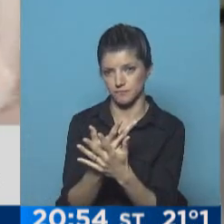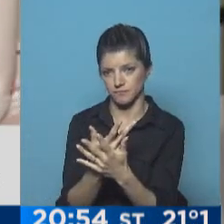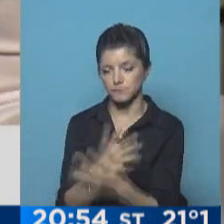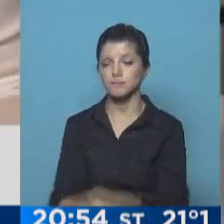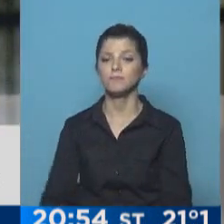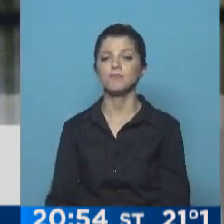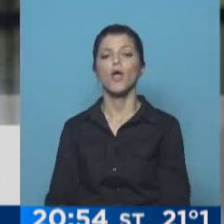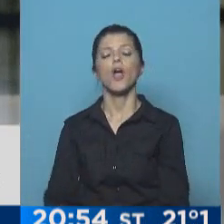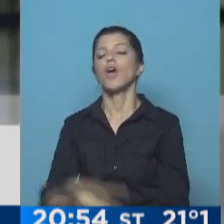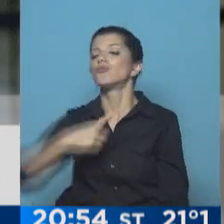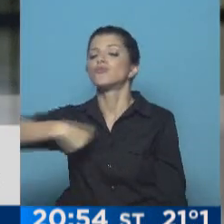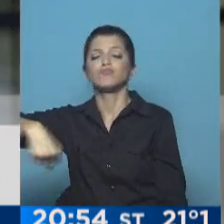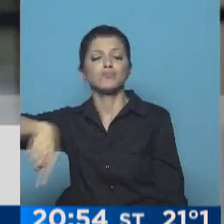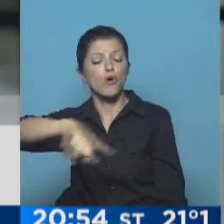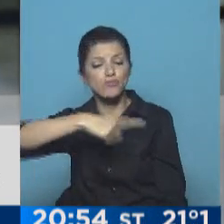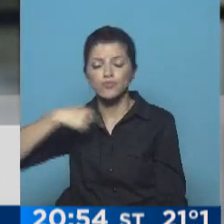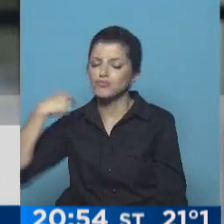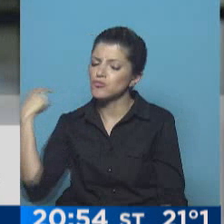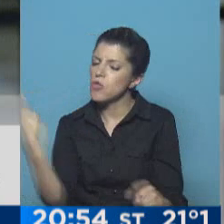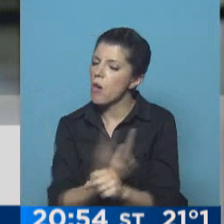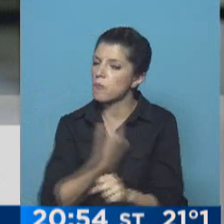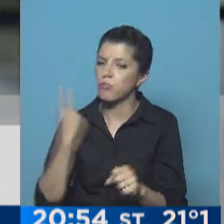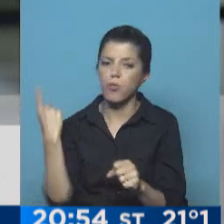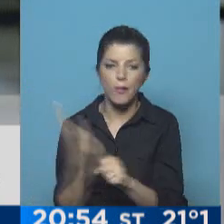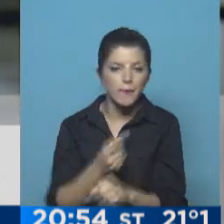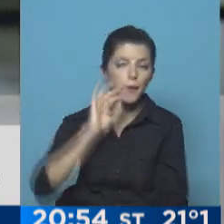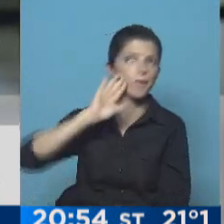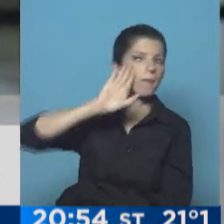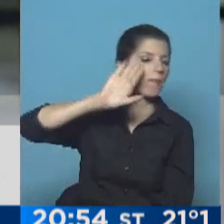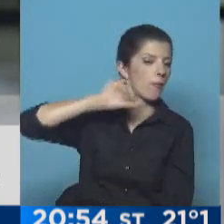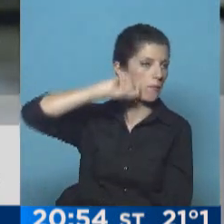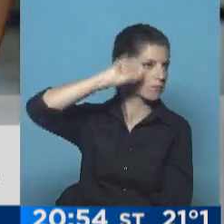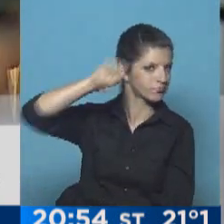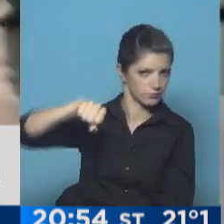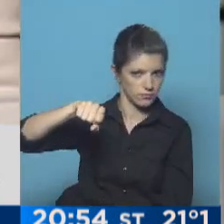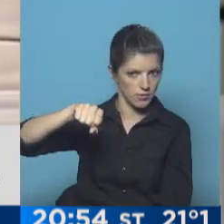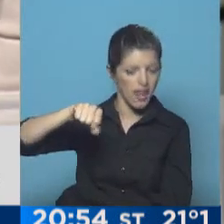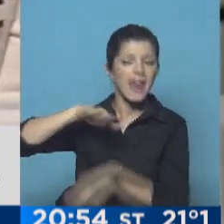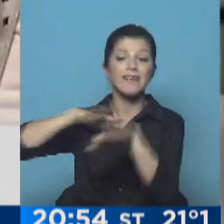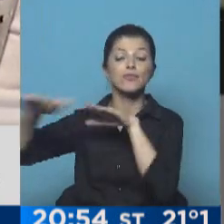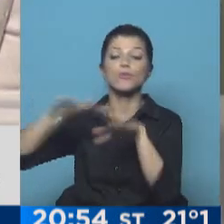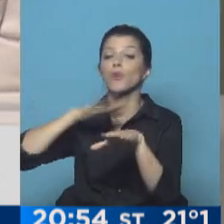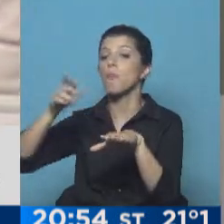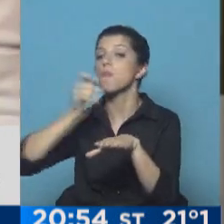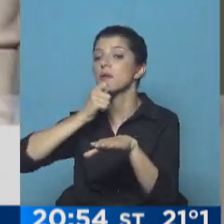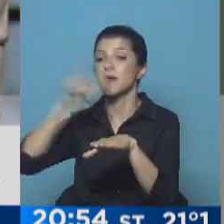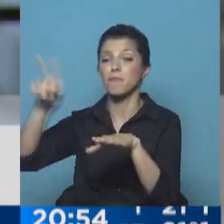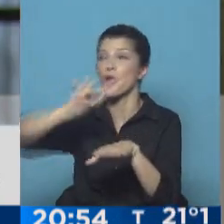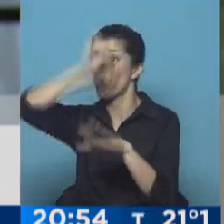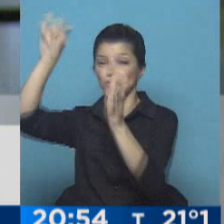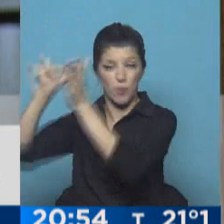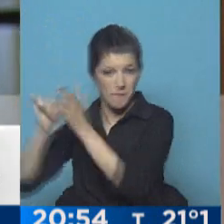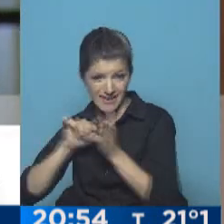no podemos no podemos ignorar lo que sucede afuera de